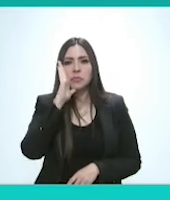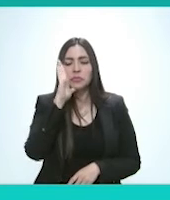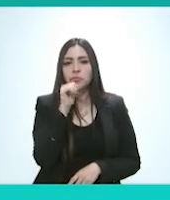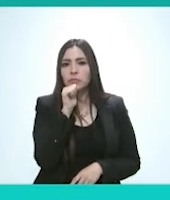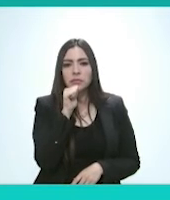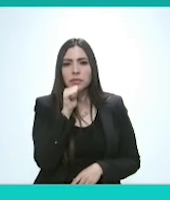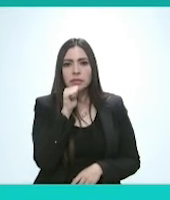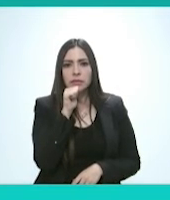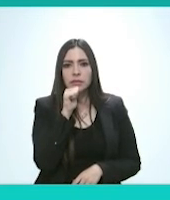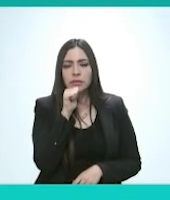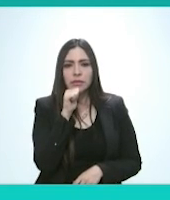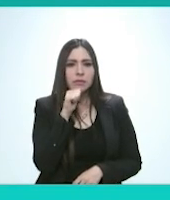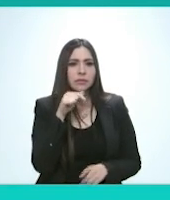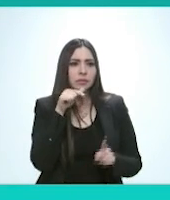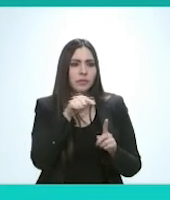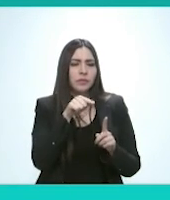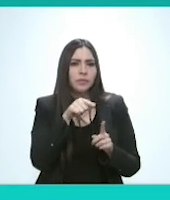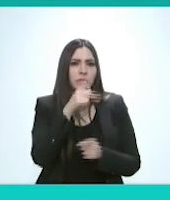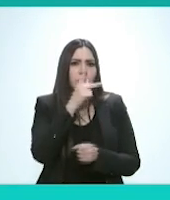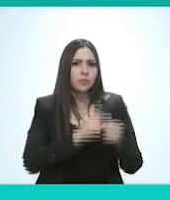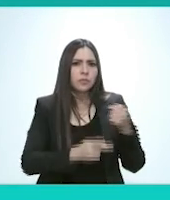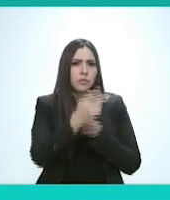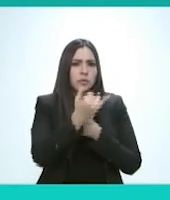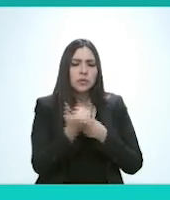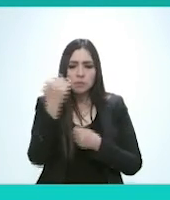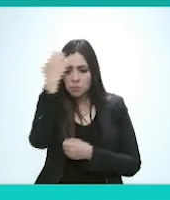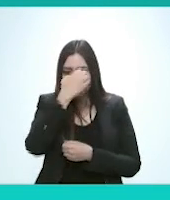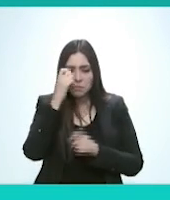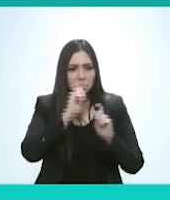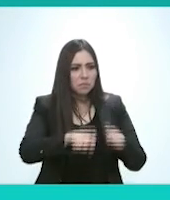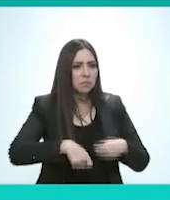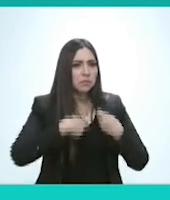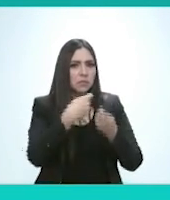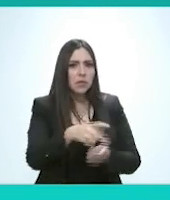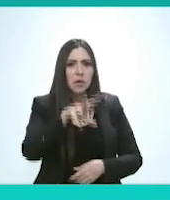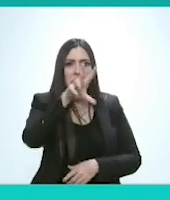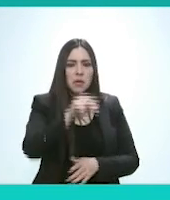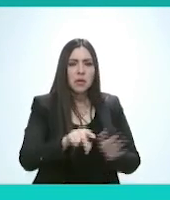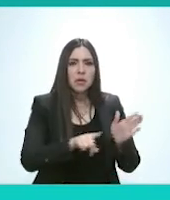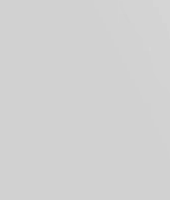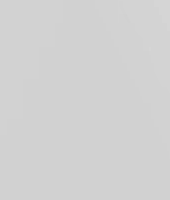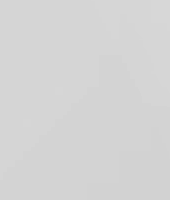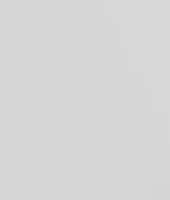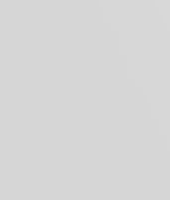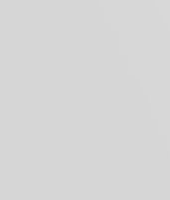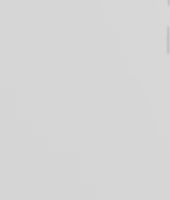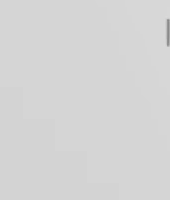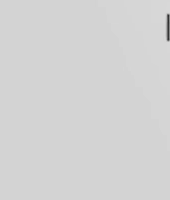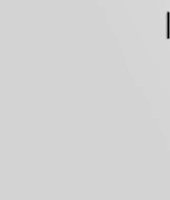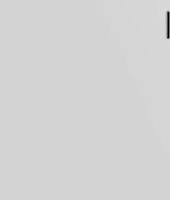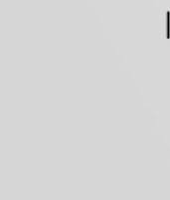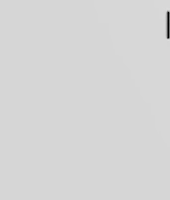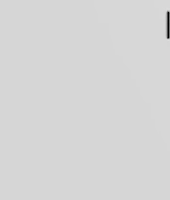ese proyecto y el dictamen fue negativo y tiene que saber se tiene que conocer los detalles